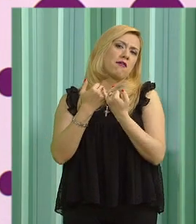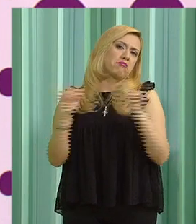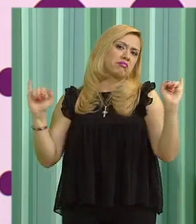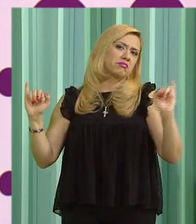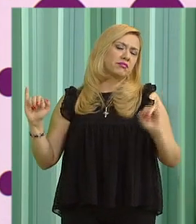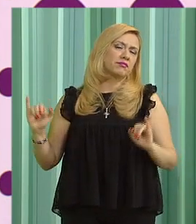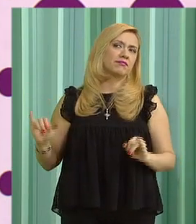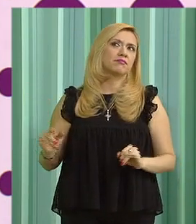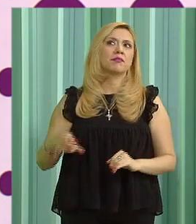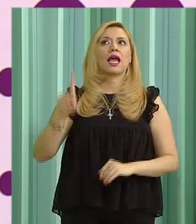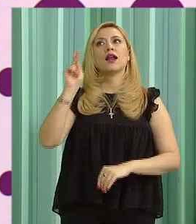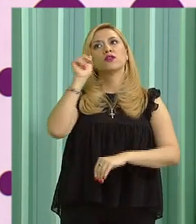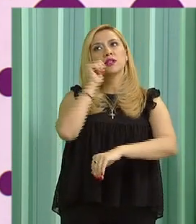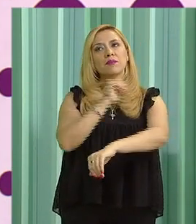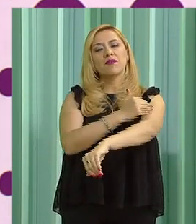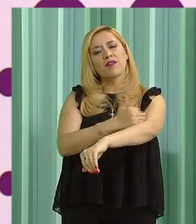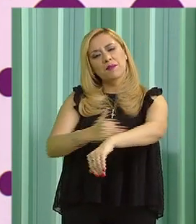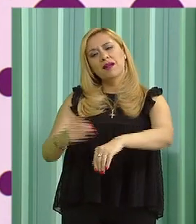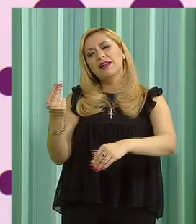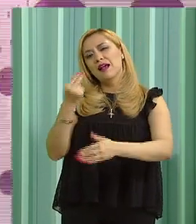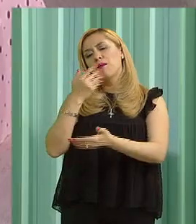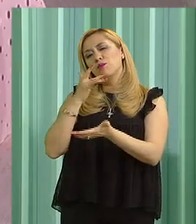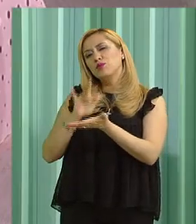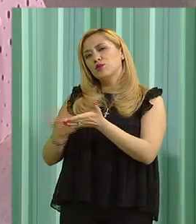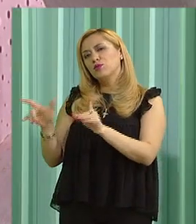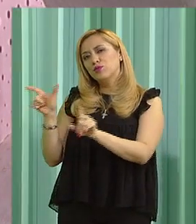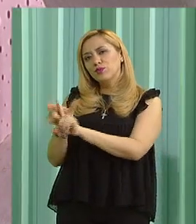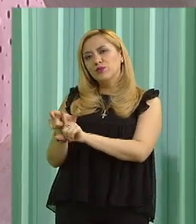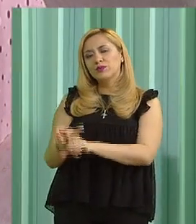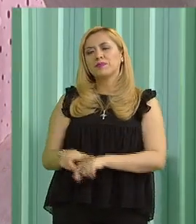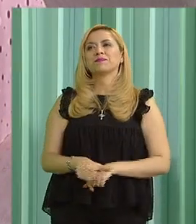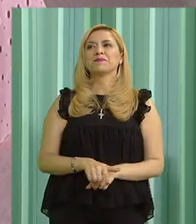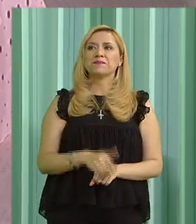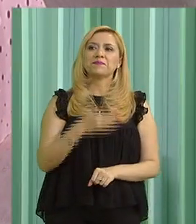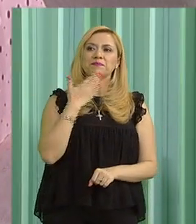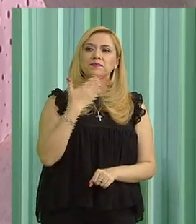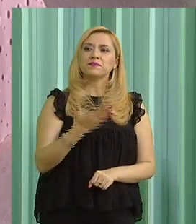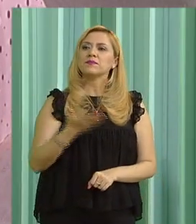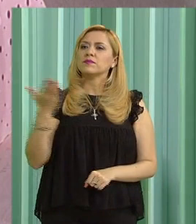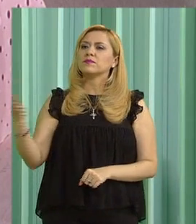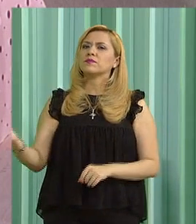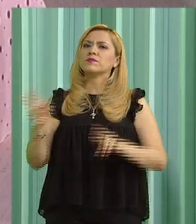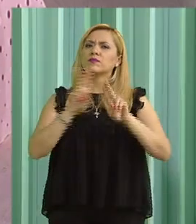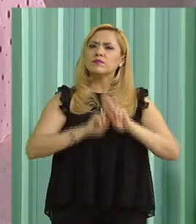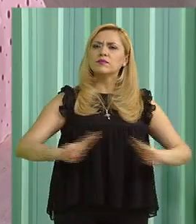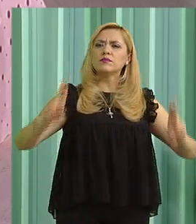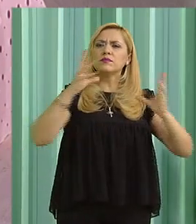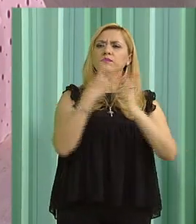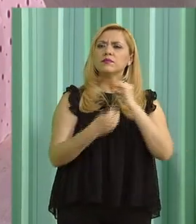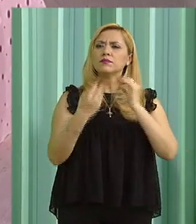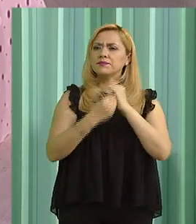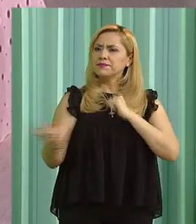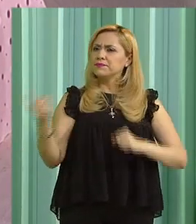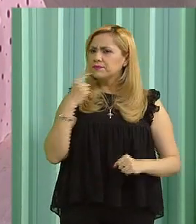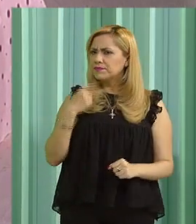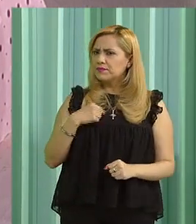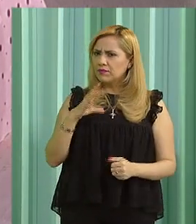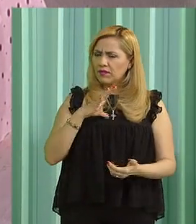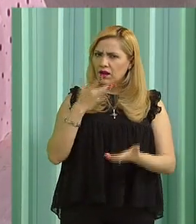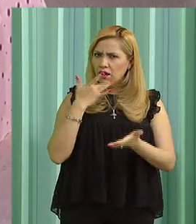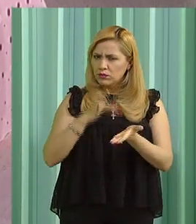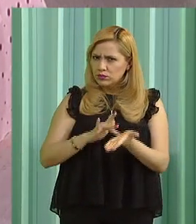del acompañamiento de una familia. Ok. En el caso de ACNUR, Claudia, tú nos comentabas que hay una línea de